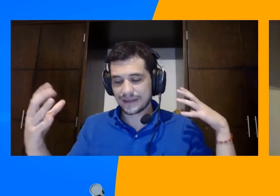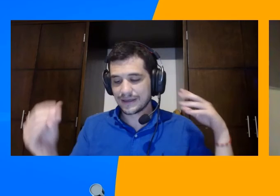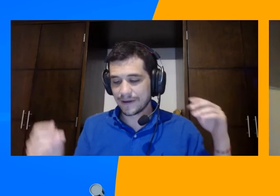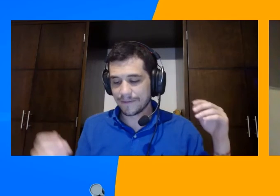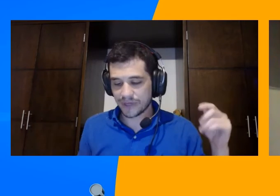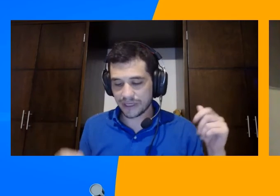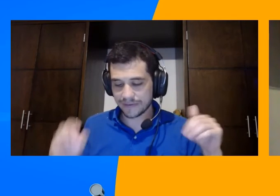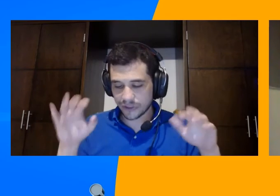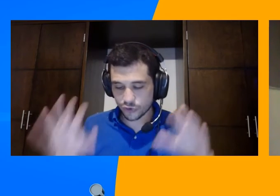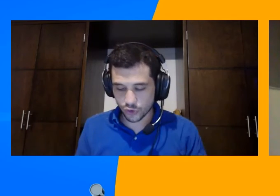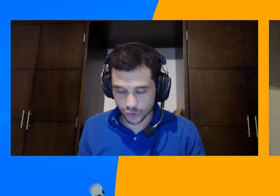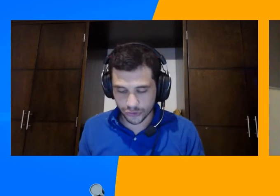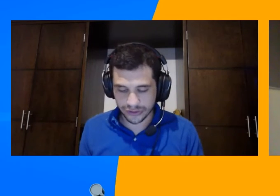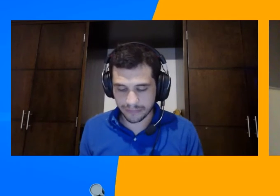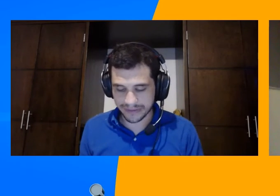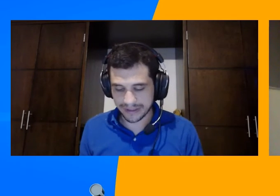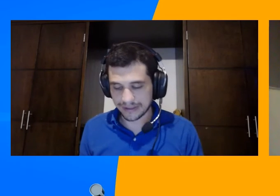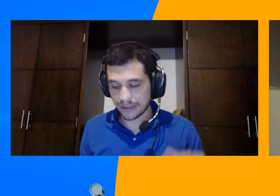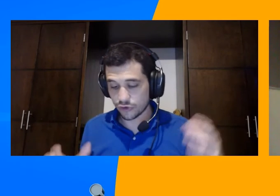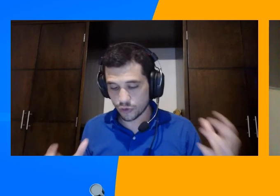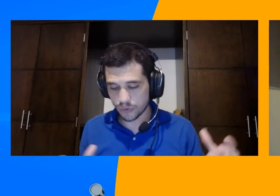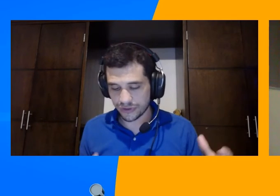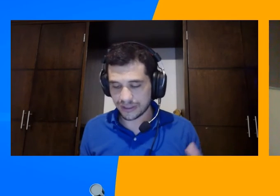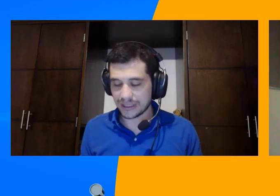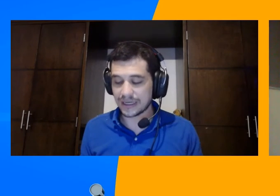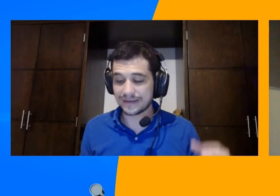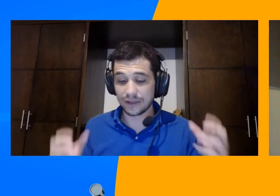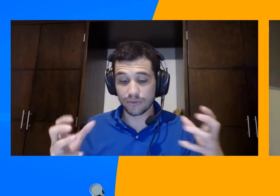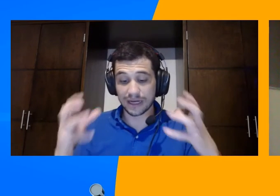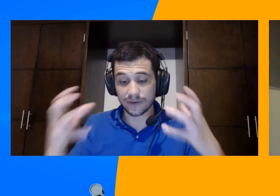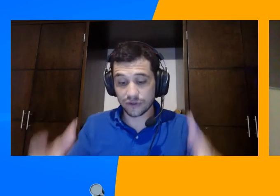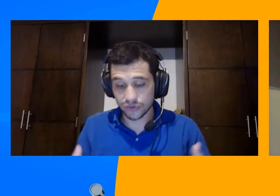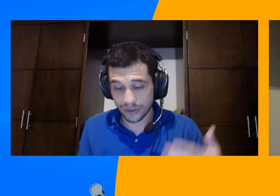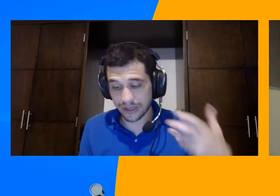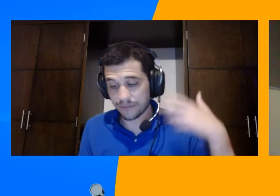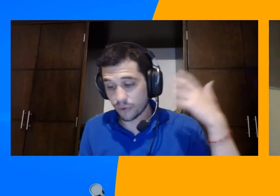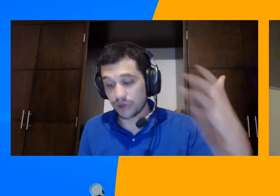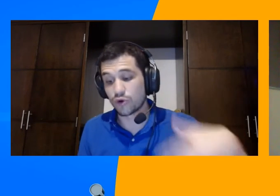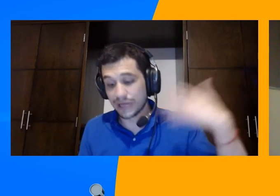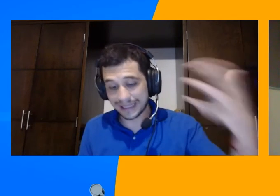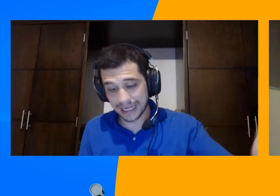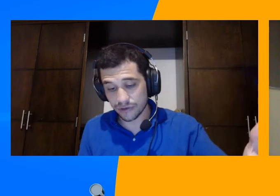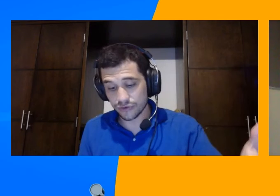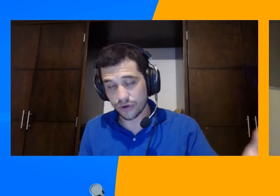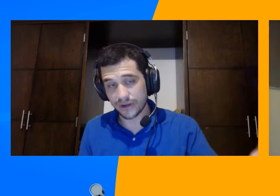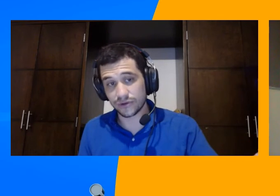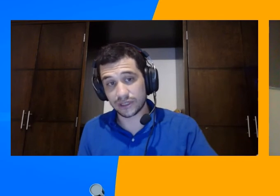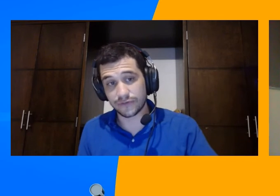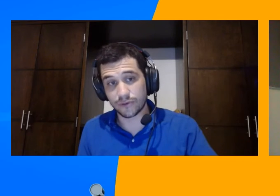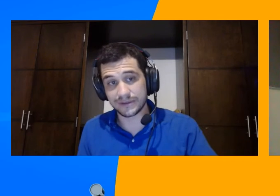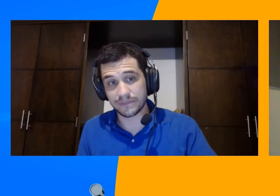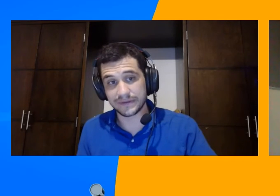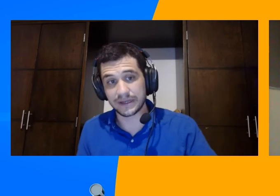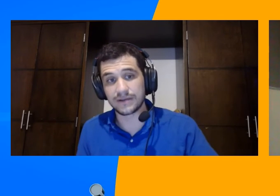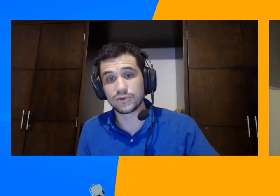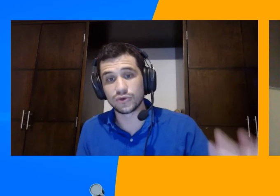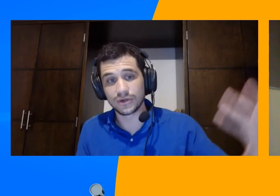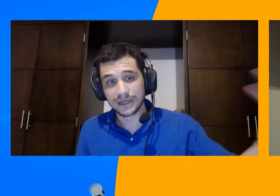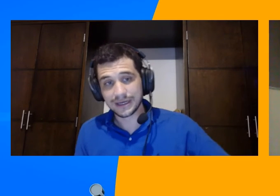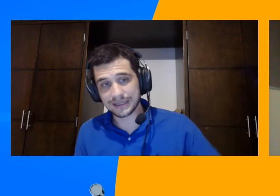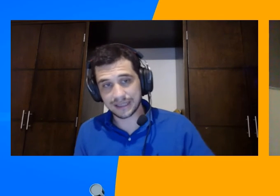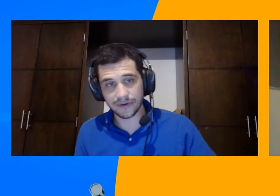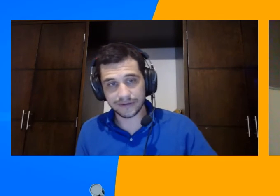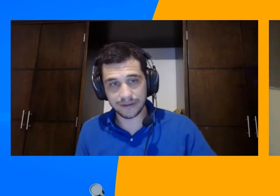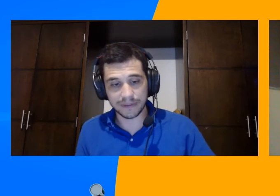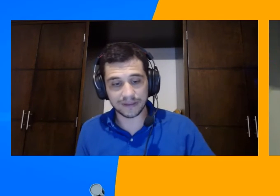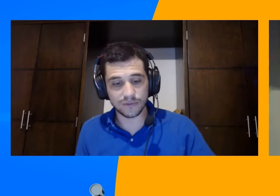culturales entre nosotros en el presente y los grupos indígenas, y lo maravilloso que es poder conectarnos con esas otras formas de pensar el mundo